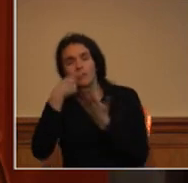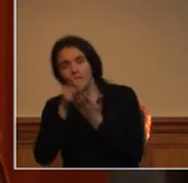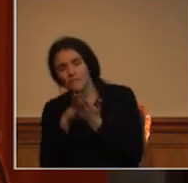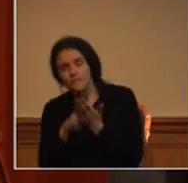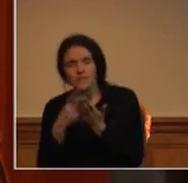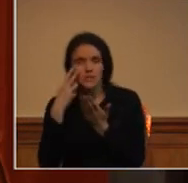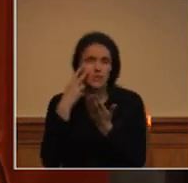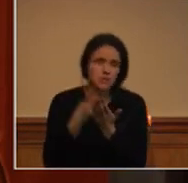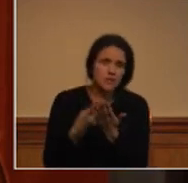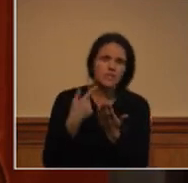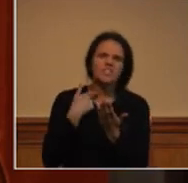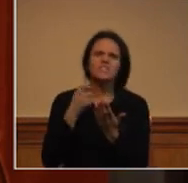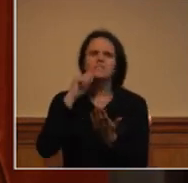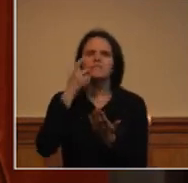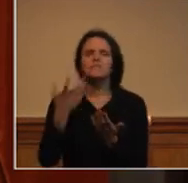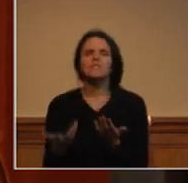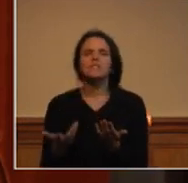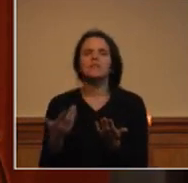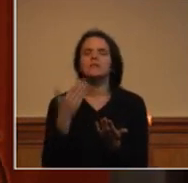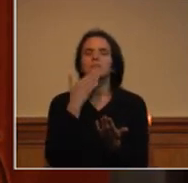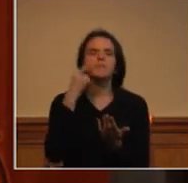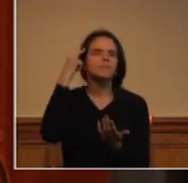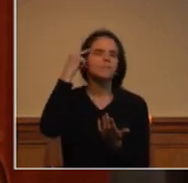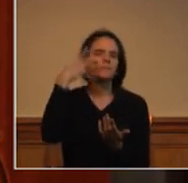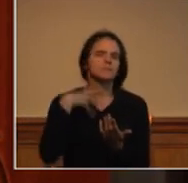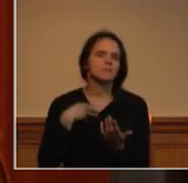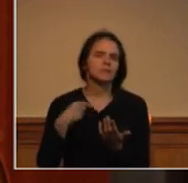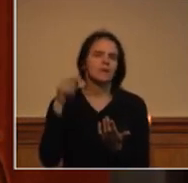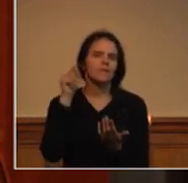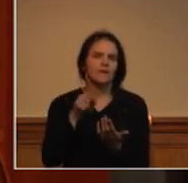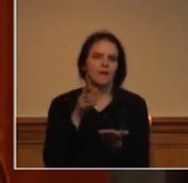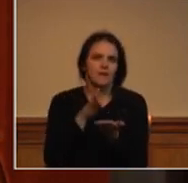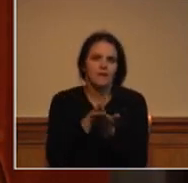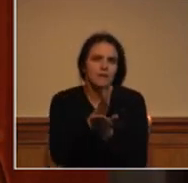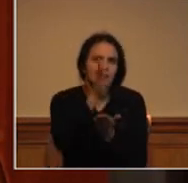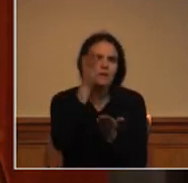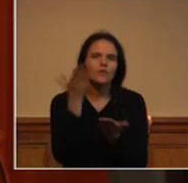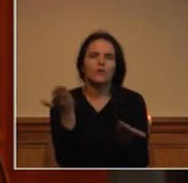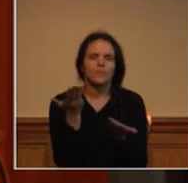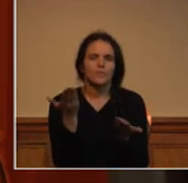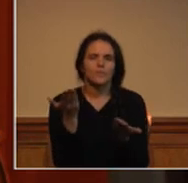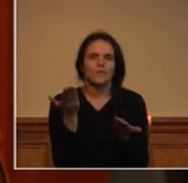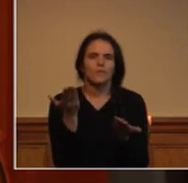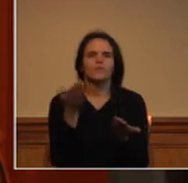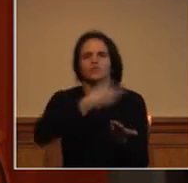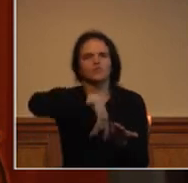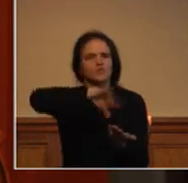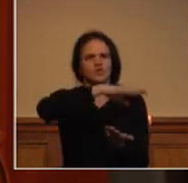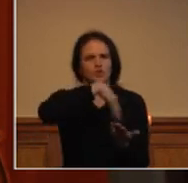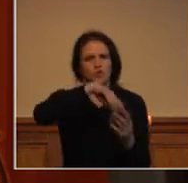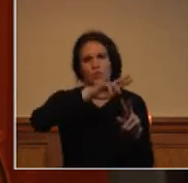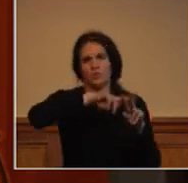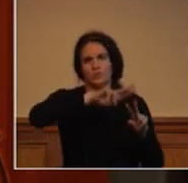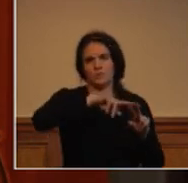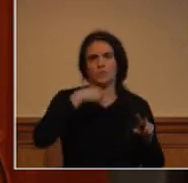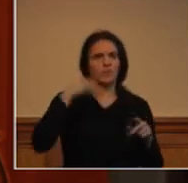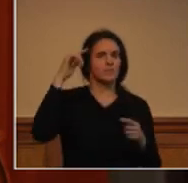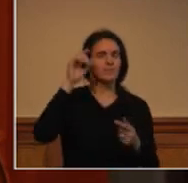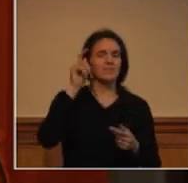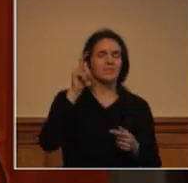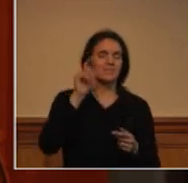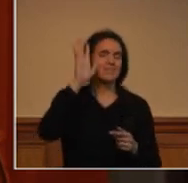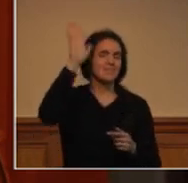descripción, revisa qué es y piensa a tu hija desde ahí, ¿ya? Básicamente lo que nosotros hemos hecho teóricamente